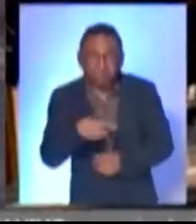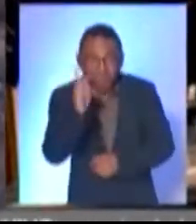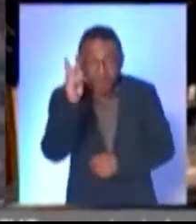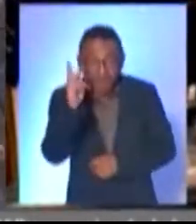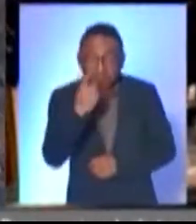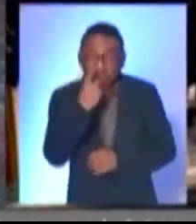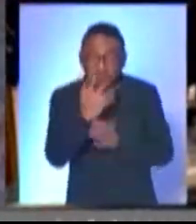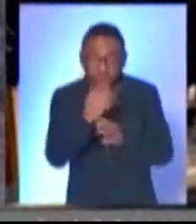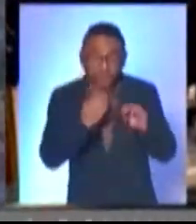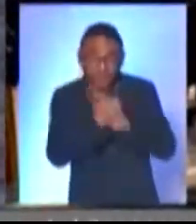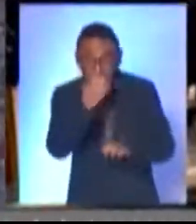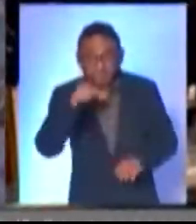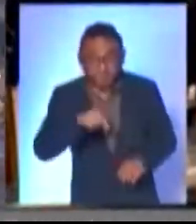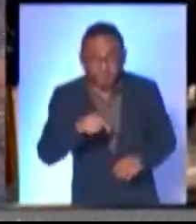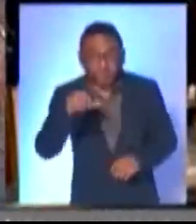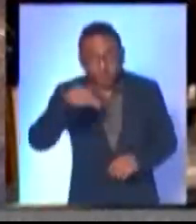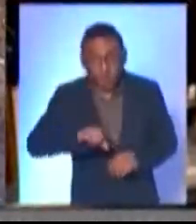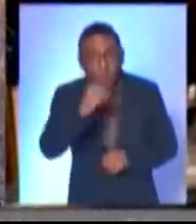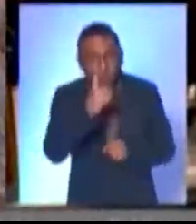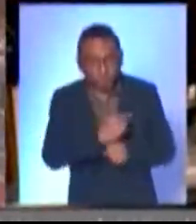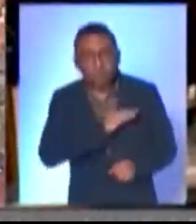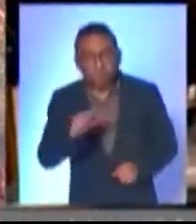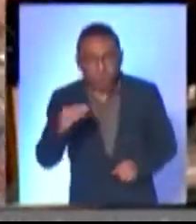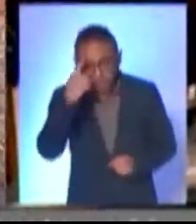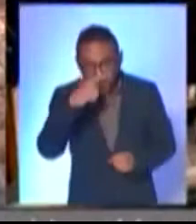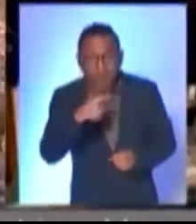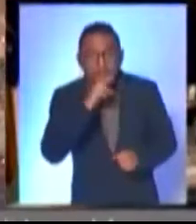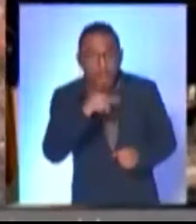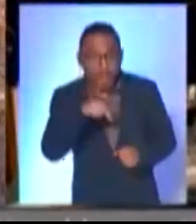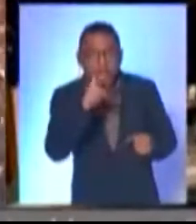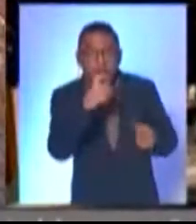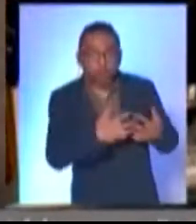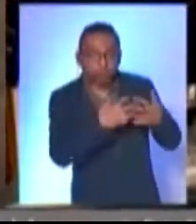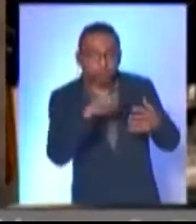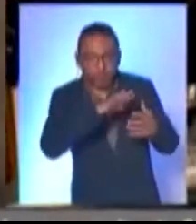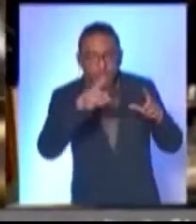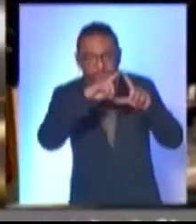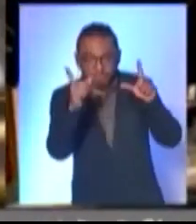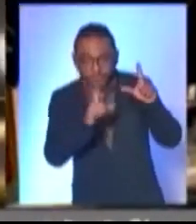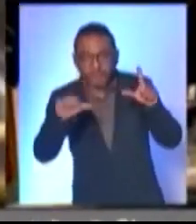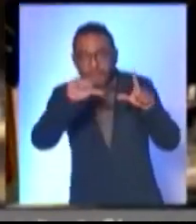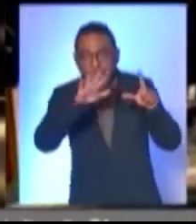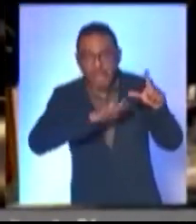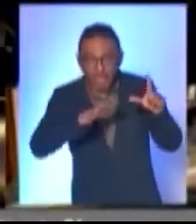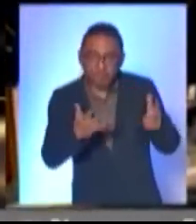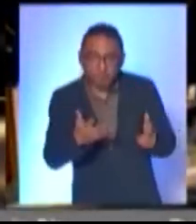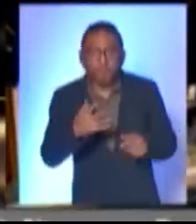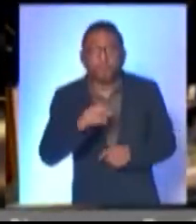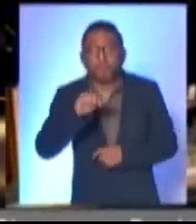dijo, nuestro estado tiene hoy la oportunidad de convertirse en el gran productor de agua del centro del país. Mientras